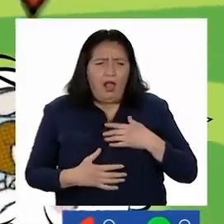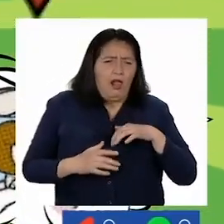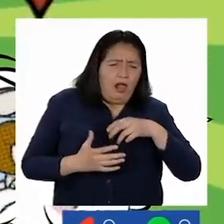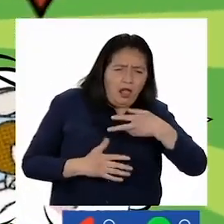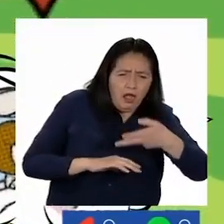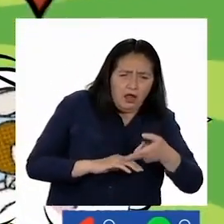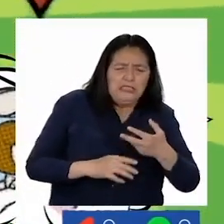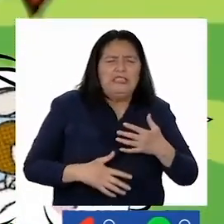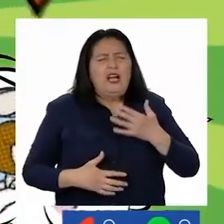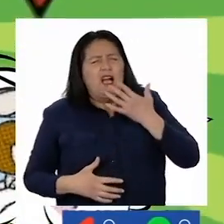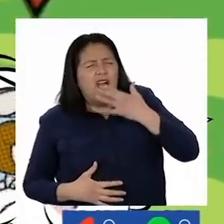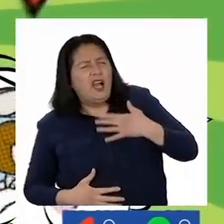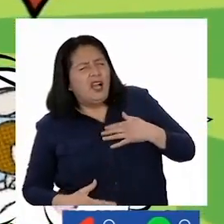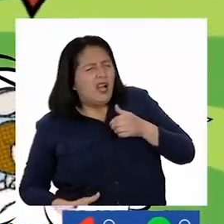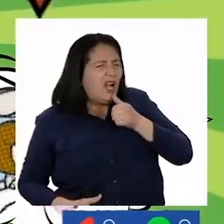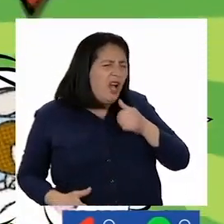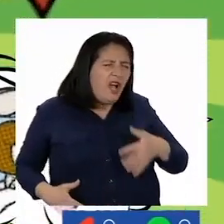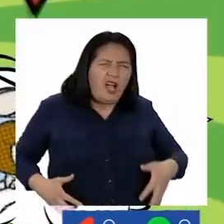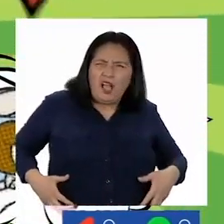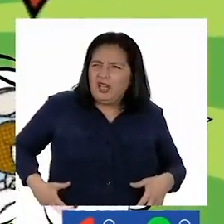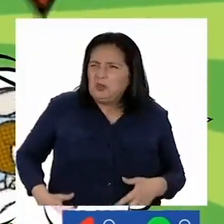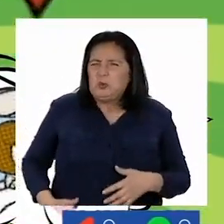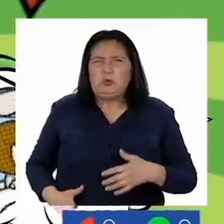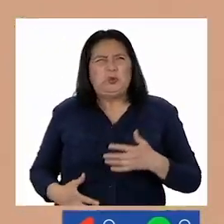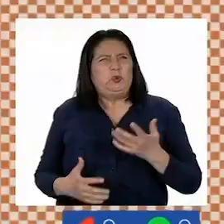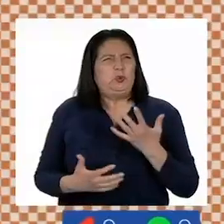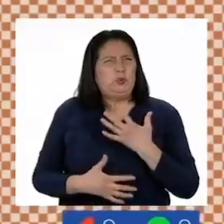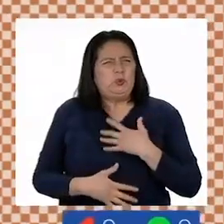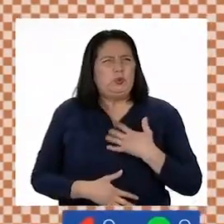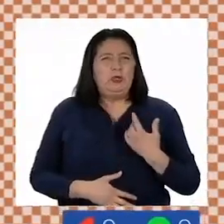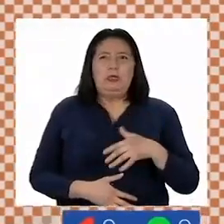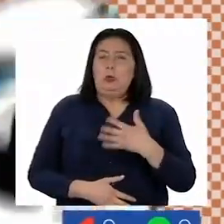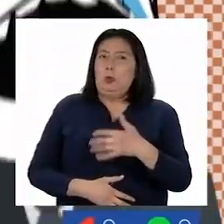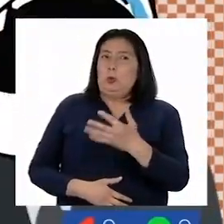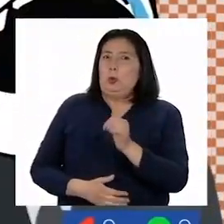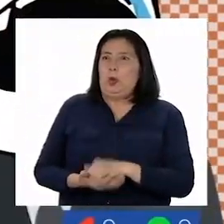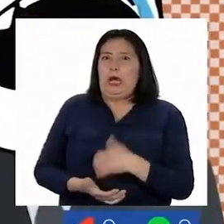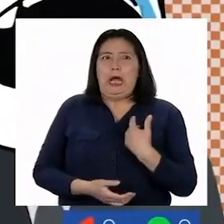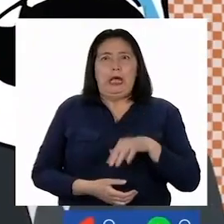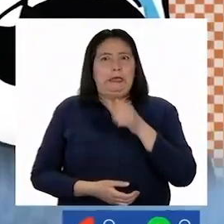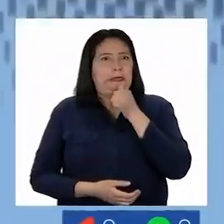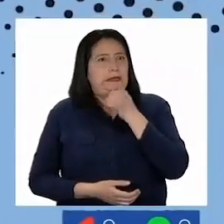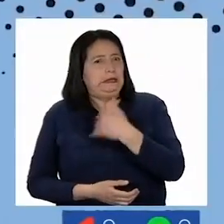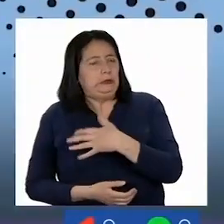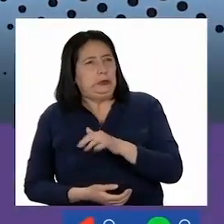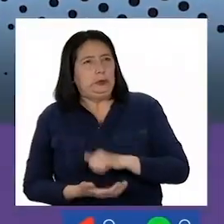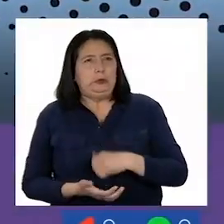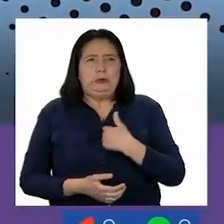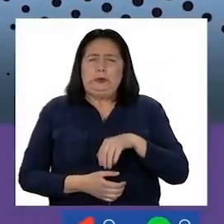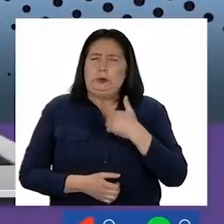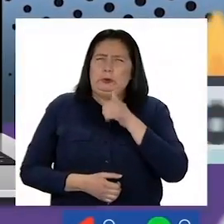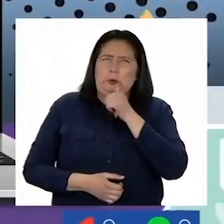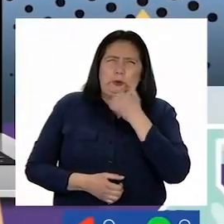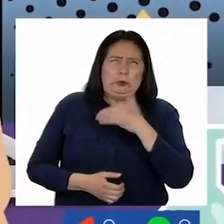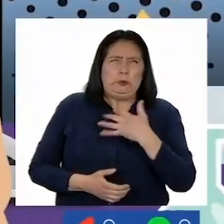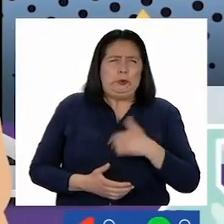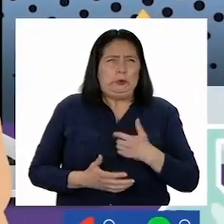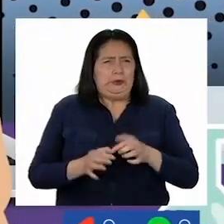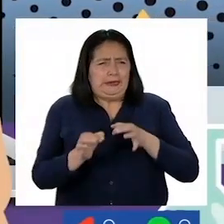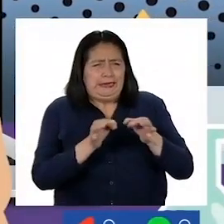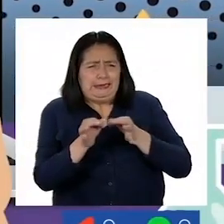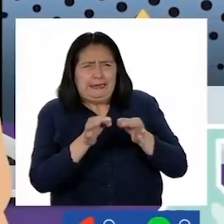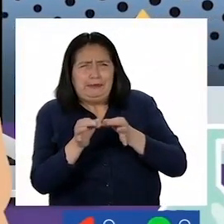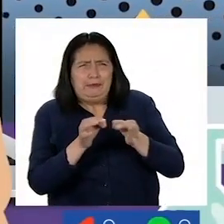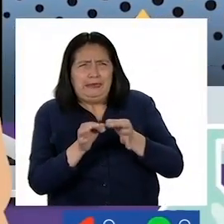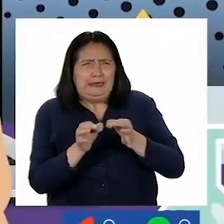postración, dolores generalizados en la totalidad del cuerpo. ¡Guau! ¡Qué dolor! Dolores que va describiendo con